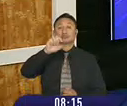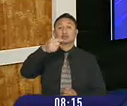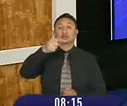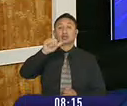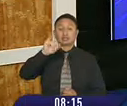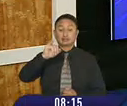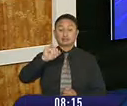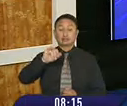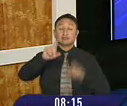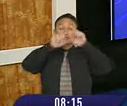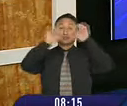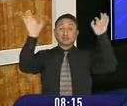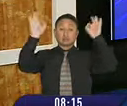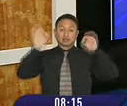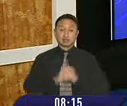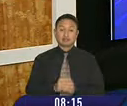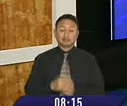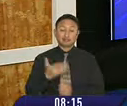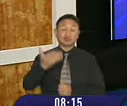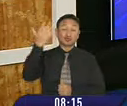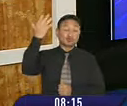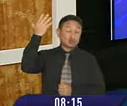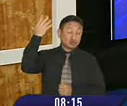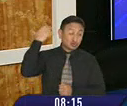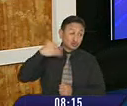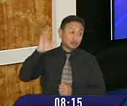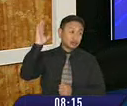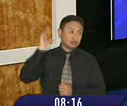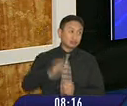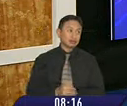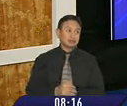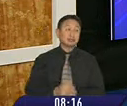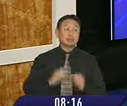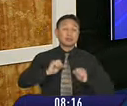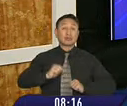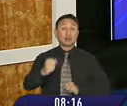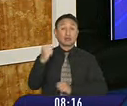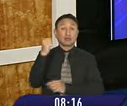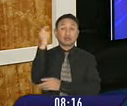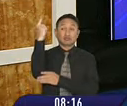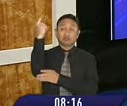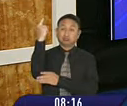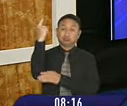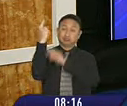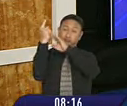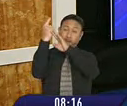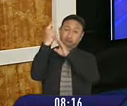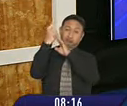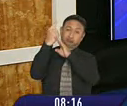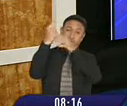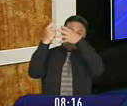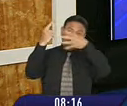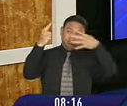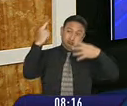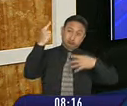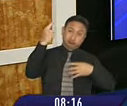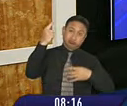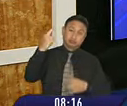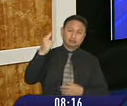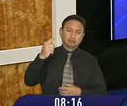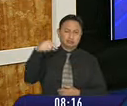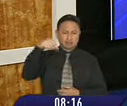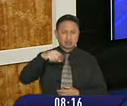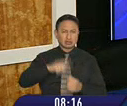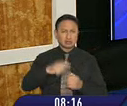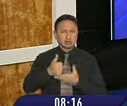poste de madera, hace 1,000 años puesto, debe tener un peso sumamente grande con el cableado, tallarines que hay que dar solución a la